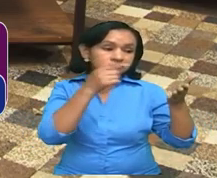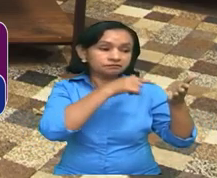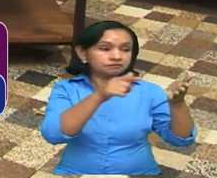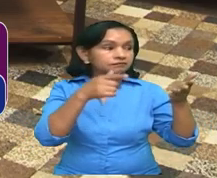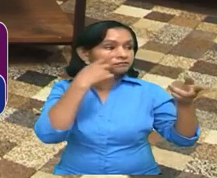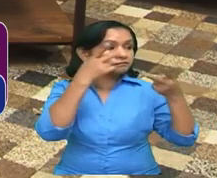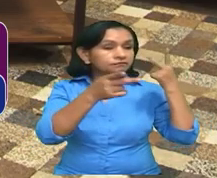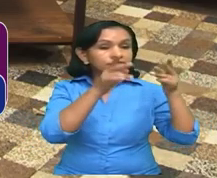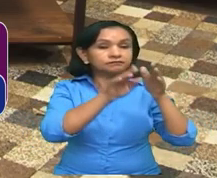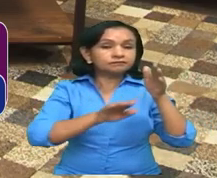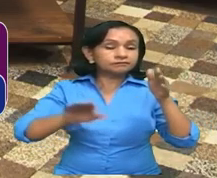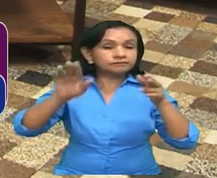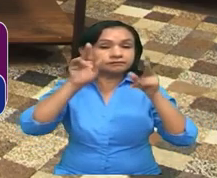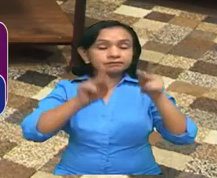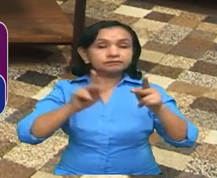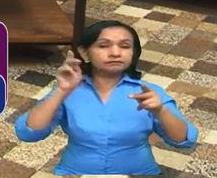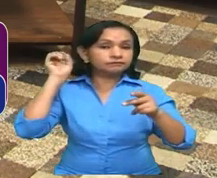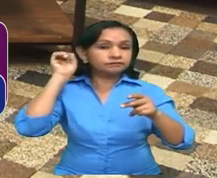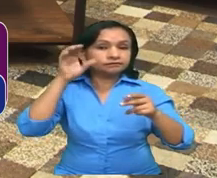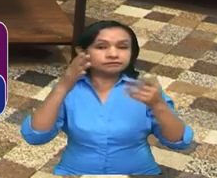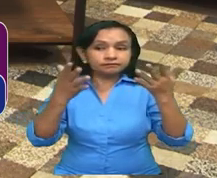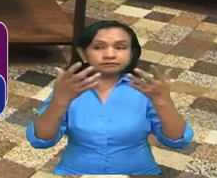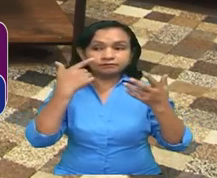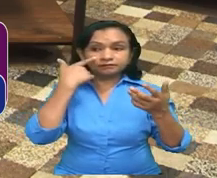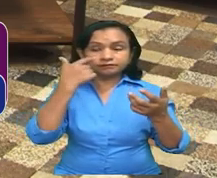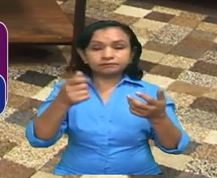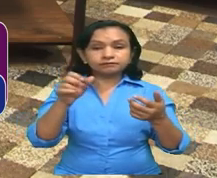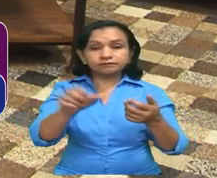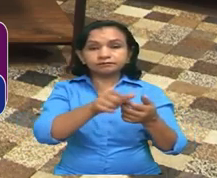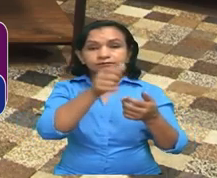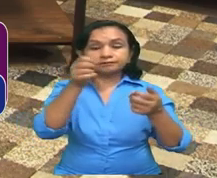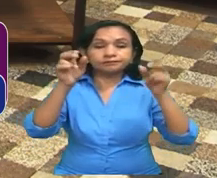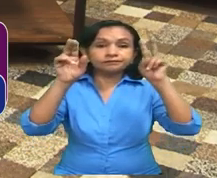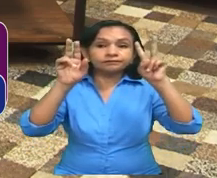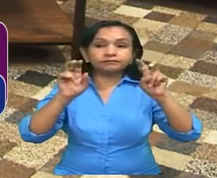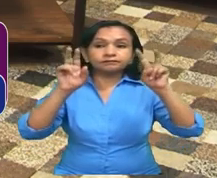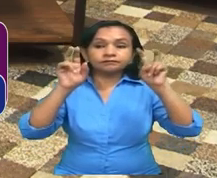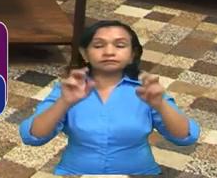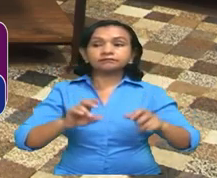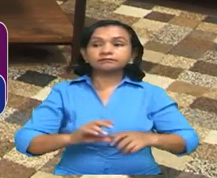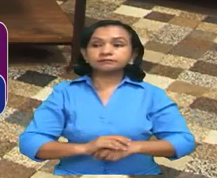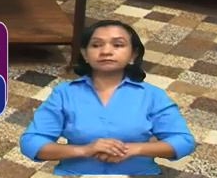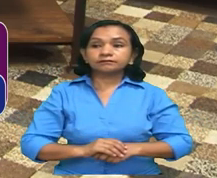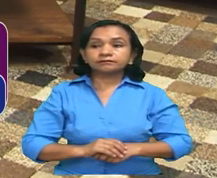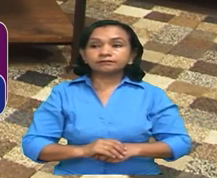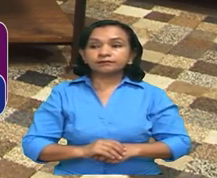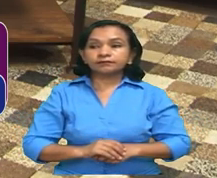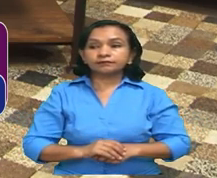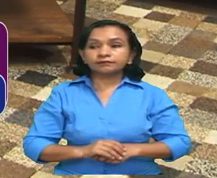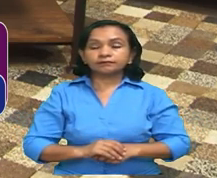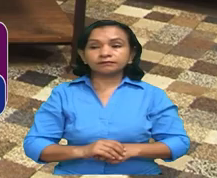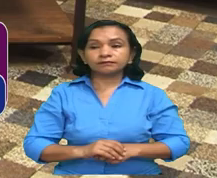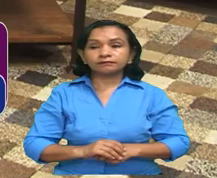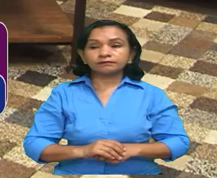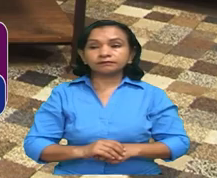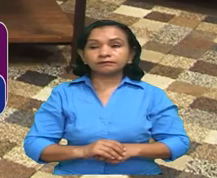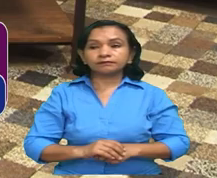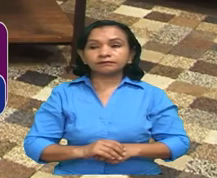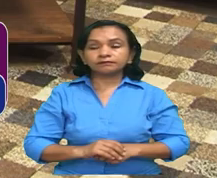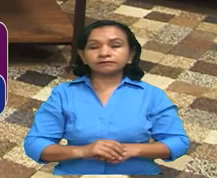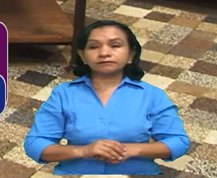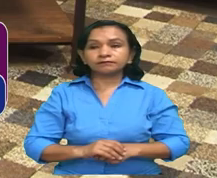y a España, pues sí, hablando de Europa, pues, y que definitivamente esta oportunidad de incluir a Nicaragua en estos